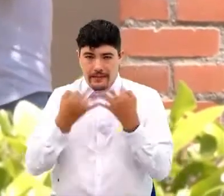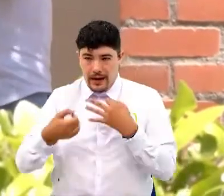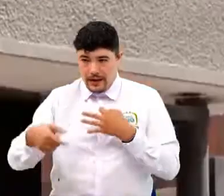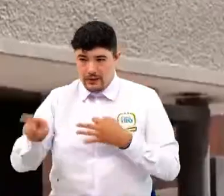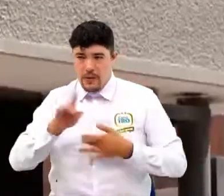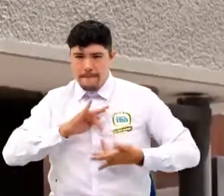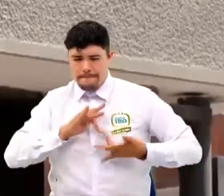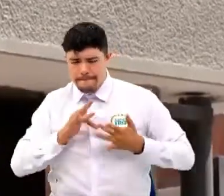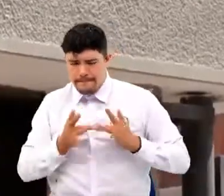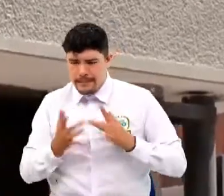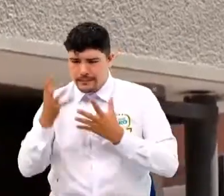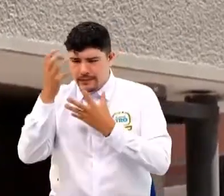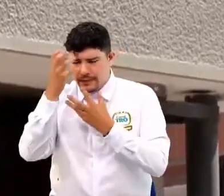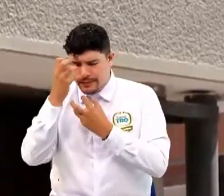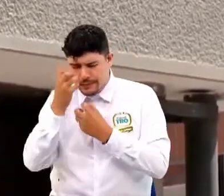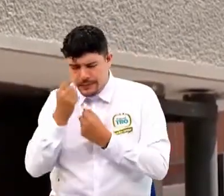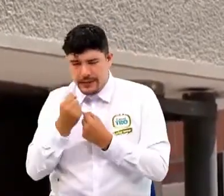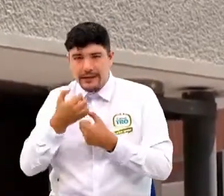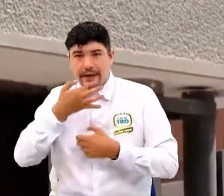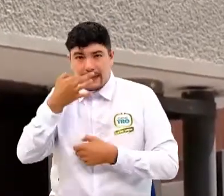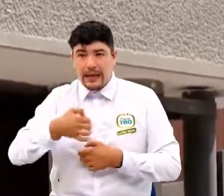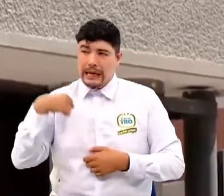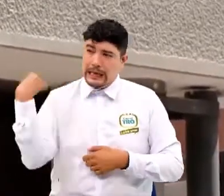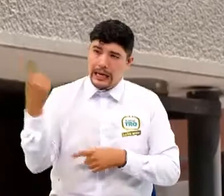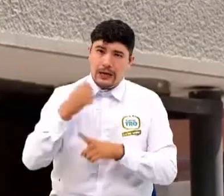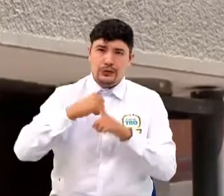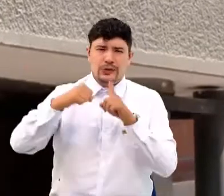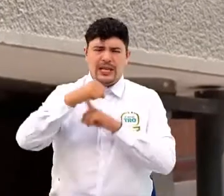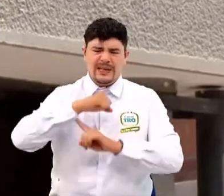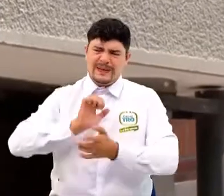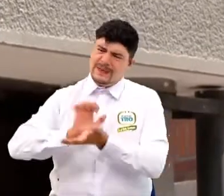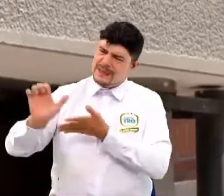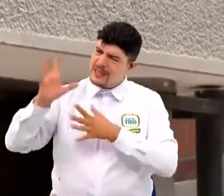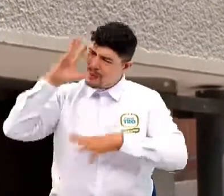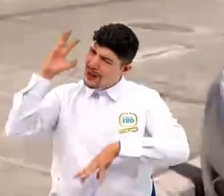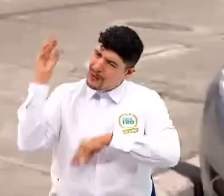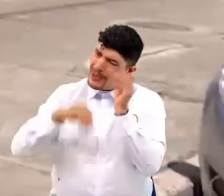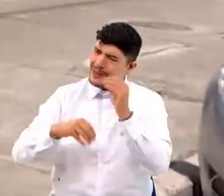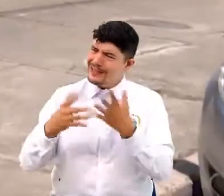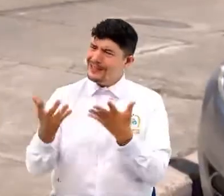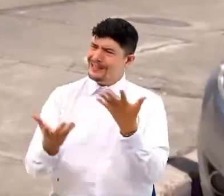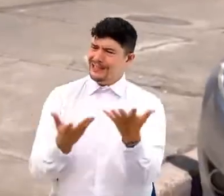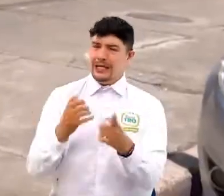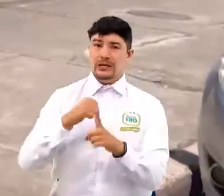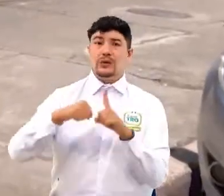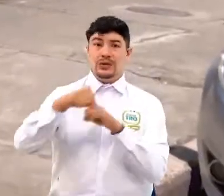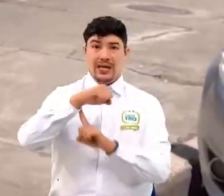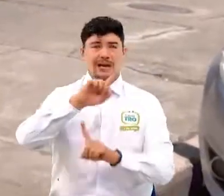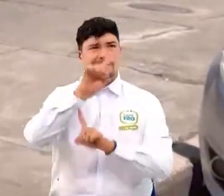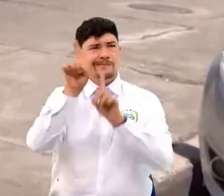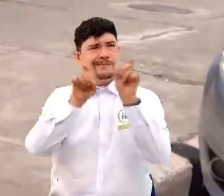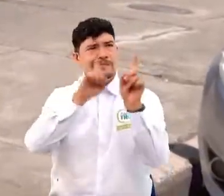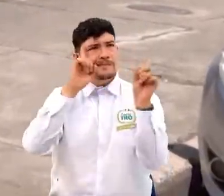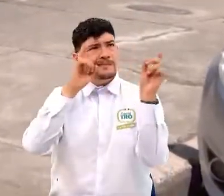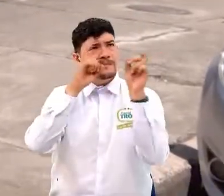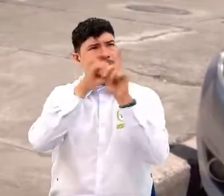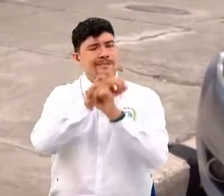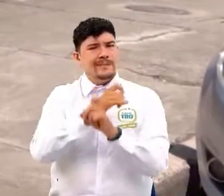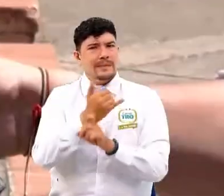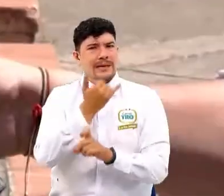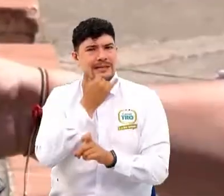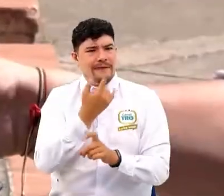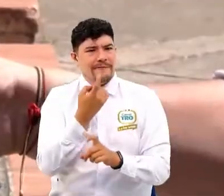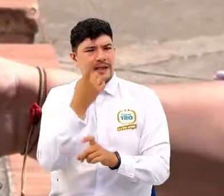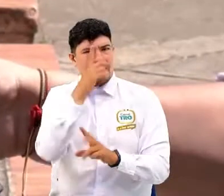en sus allegados y que también genera rechazo, nos hace reflexionar como sociedad de la grave situación de inseguridad y falta de respeto por la